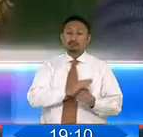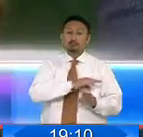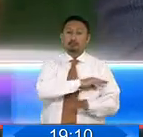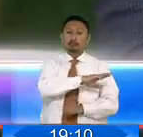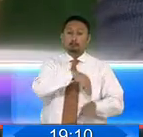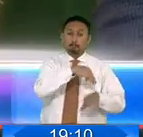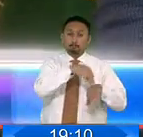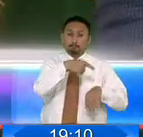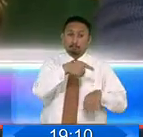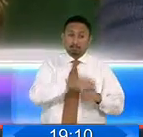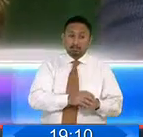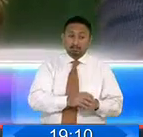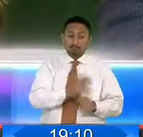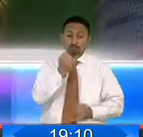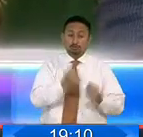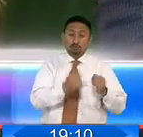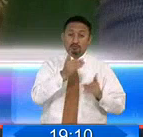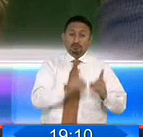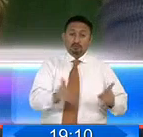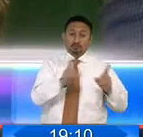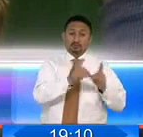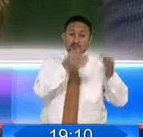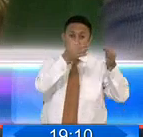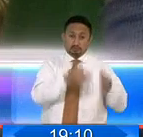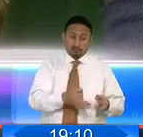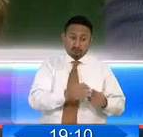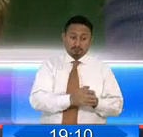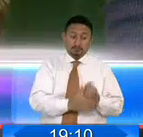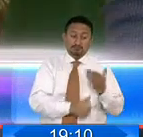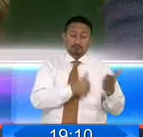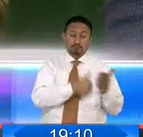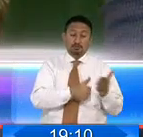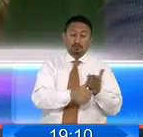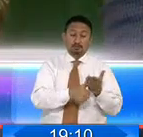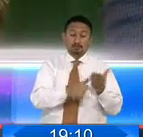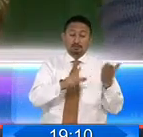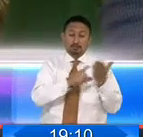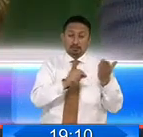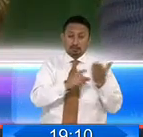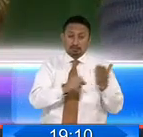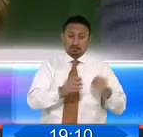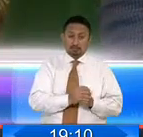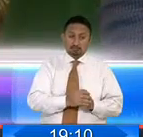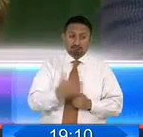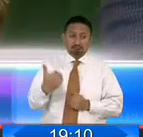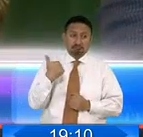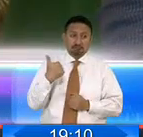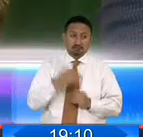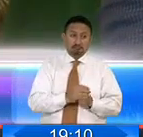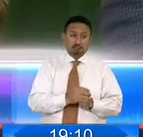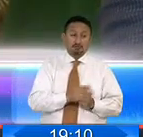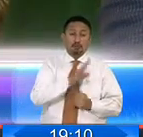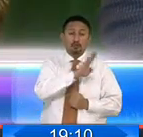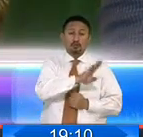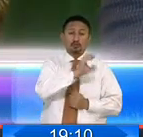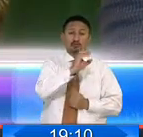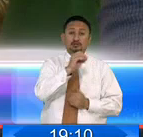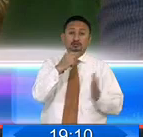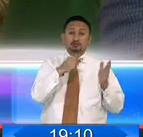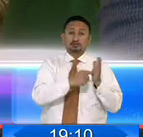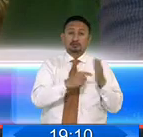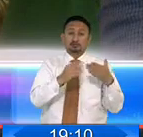al último registro oficial que nos presentó el ministerio de finanzas tendríamos un colchón de 400 mil dólares